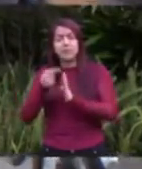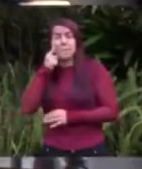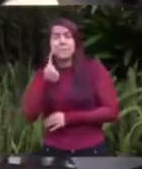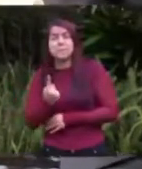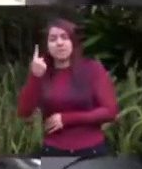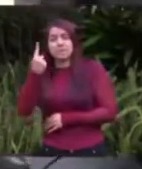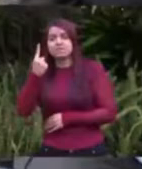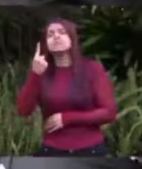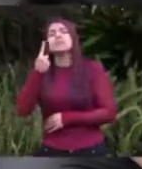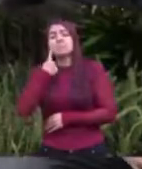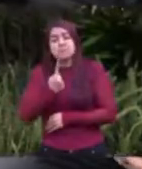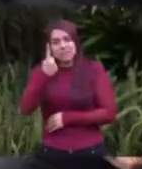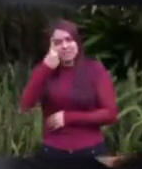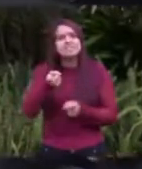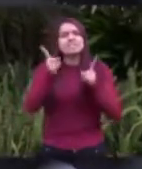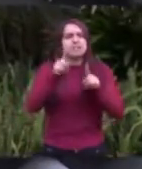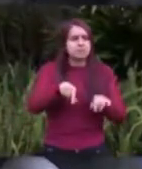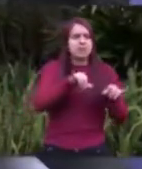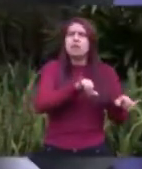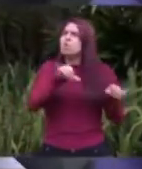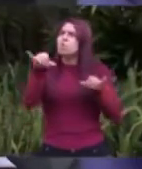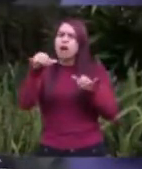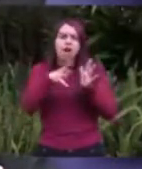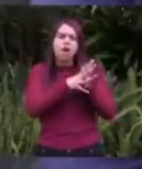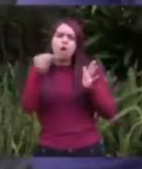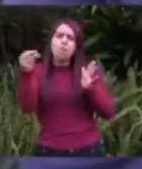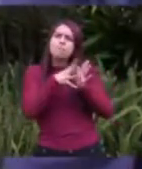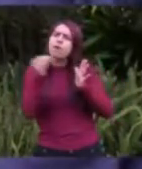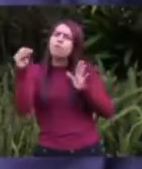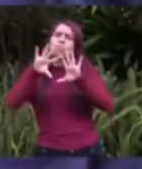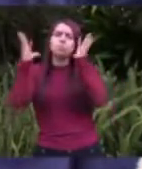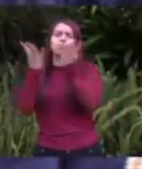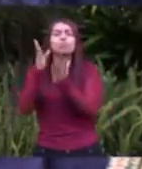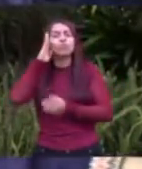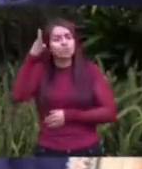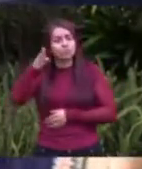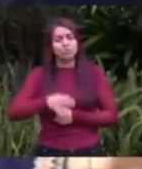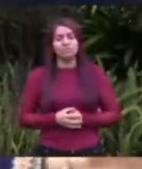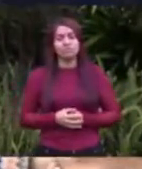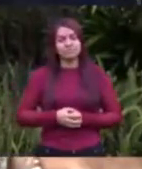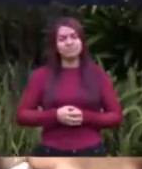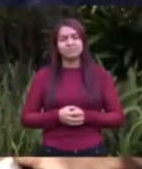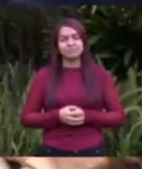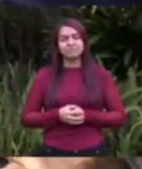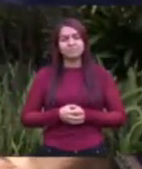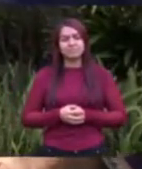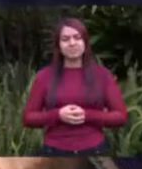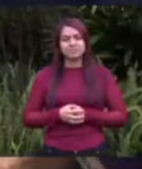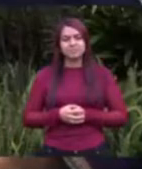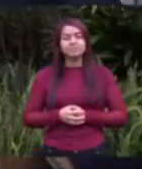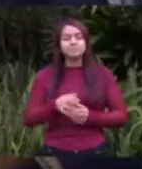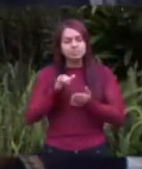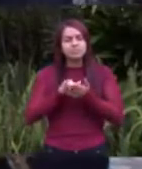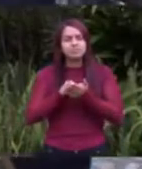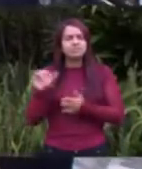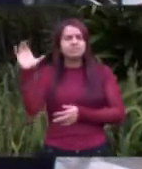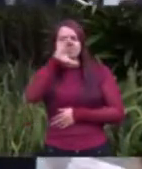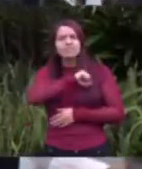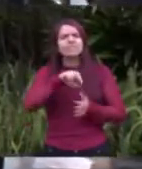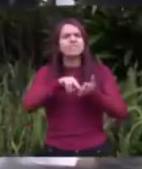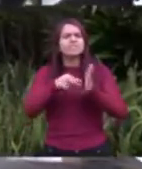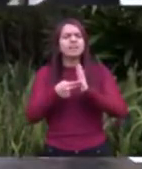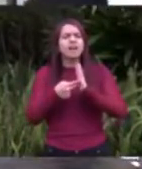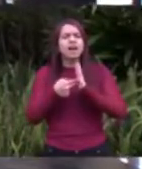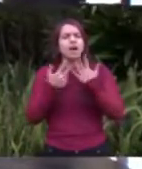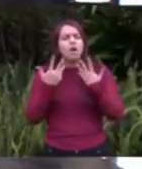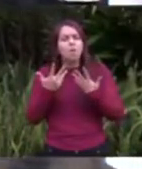un referente para los procesos de paz en el mundo en el futuro. Y que la complementariedad va a ser precisamente el